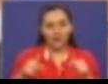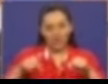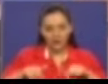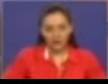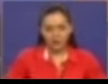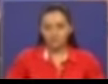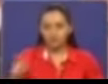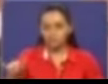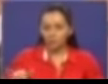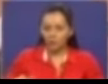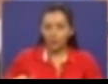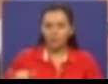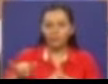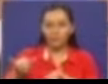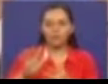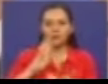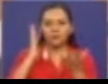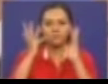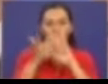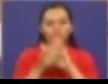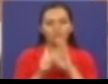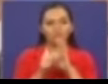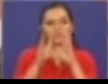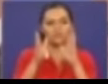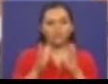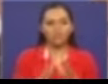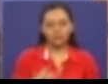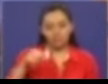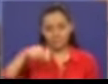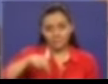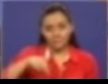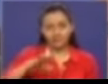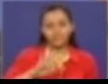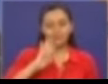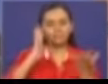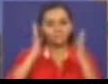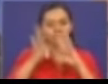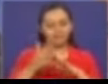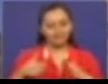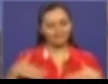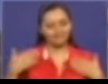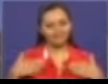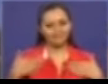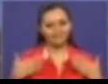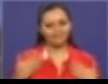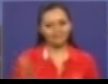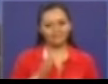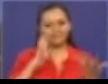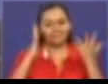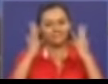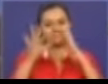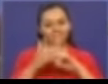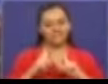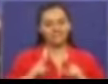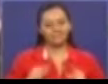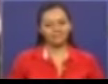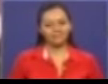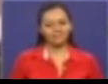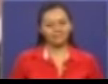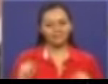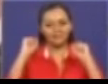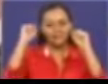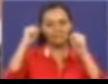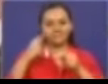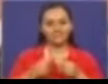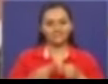seguiremos acompañando a esta revolución ciudadana, a esta revolución de la alegría, a esta revolución de la salud. ¡Que viva